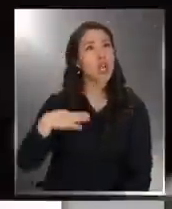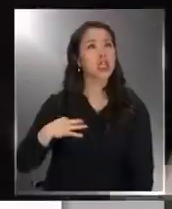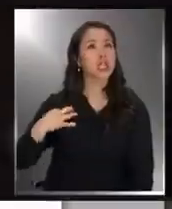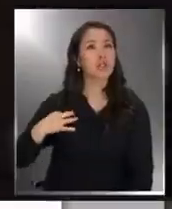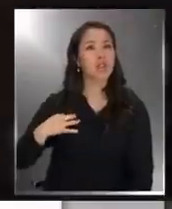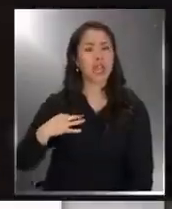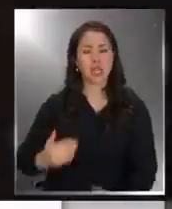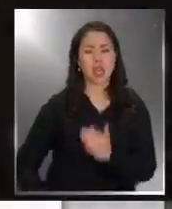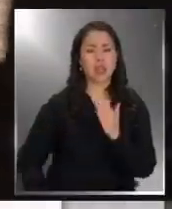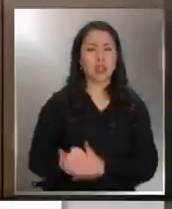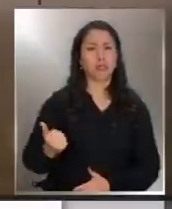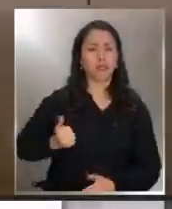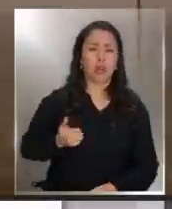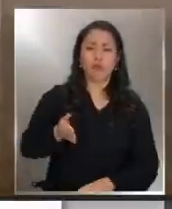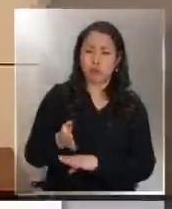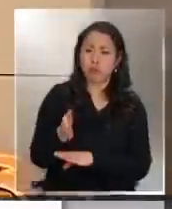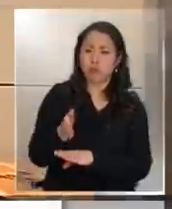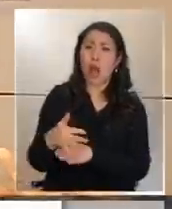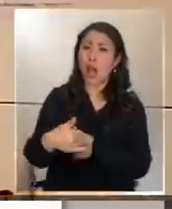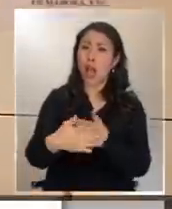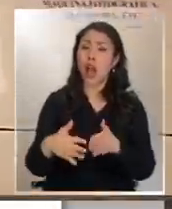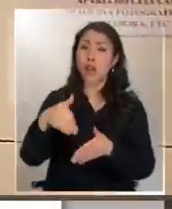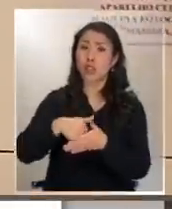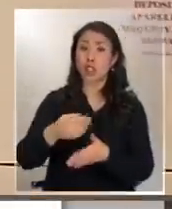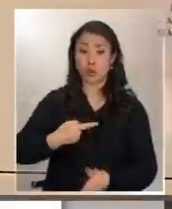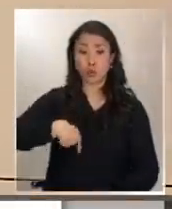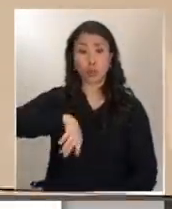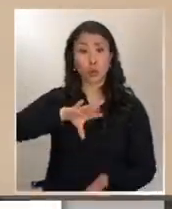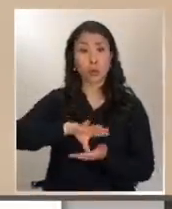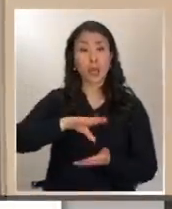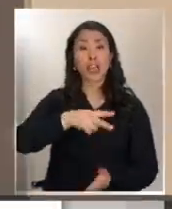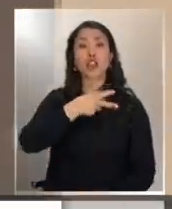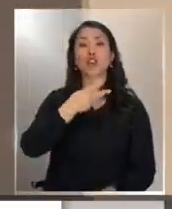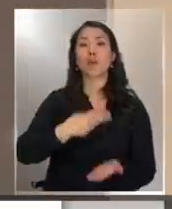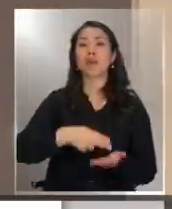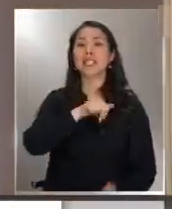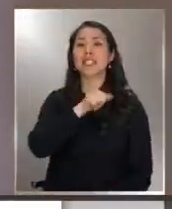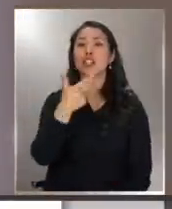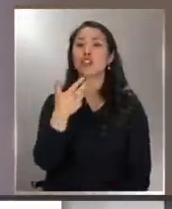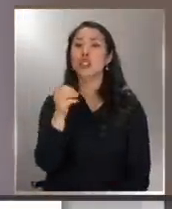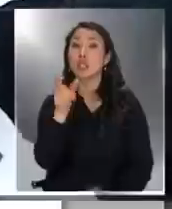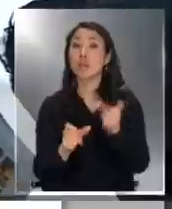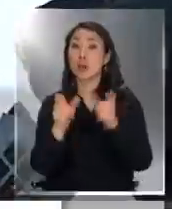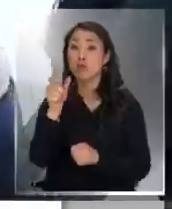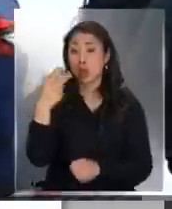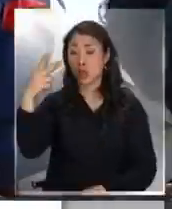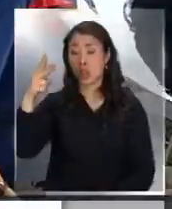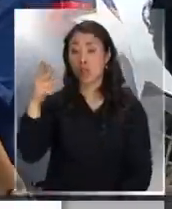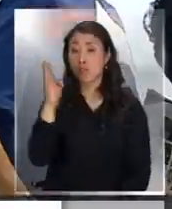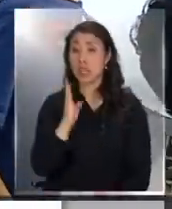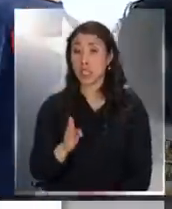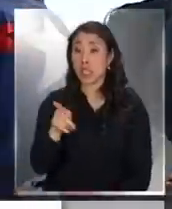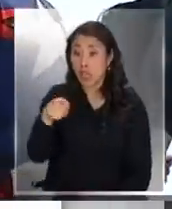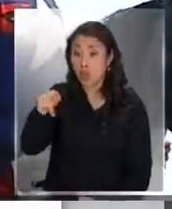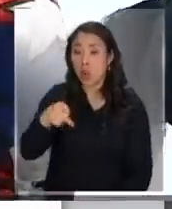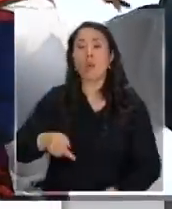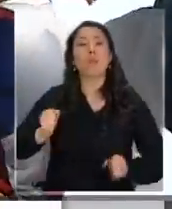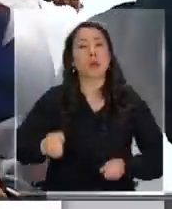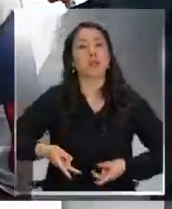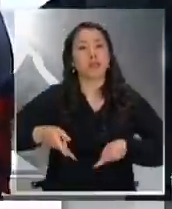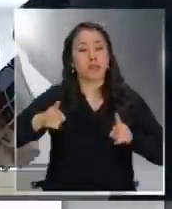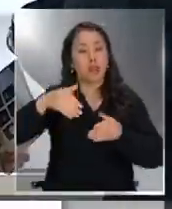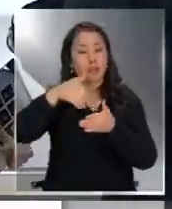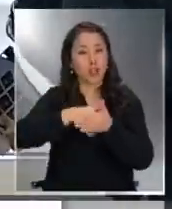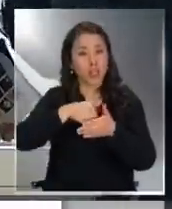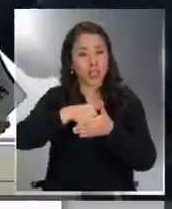desde temprano las urnas. En nuestro país hay 2.680 ciudadanos brasileños habilitados para emitir